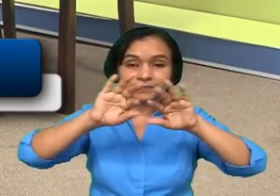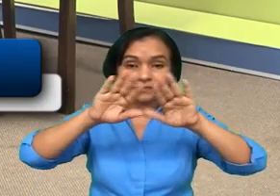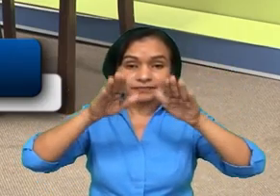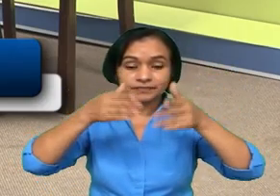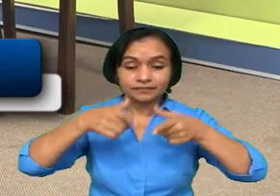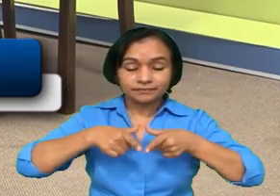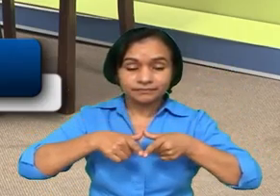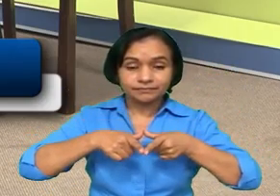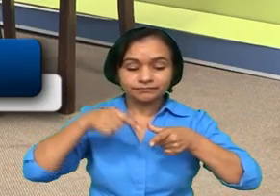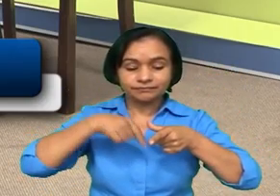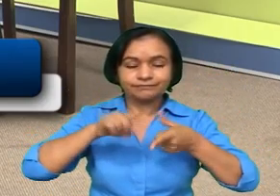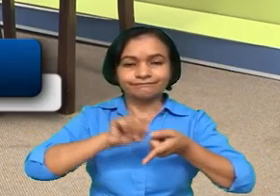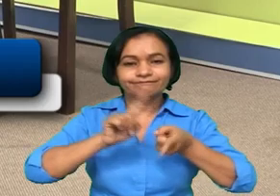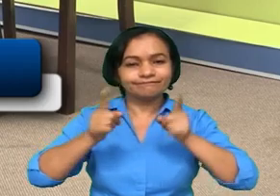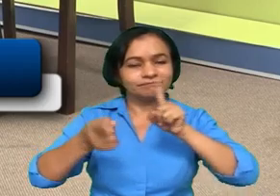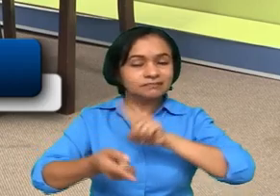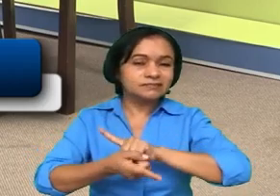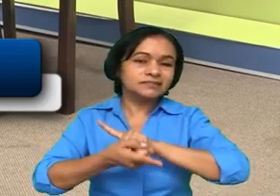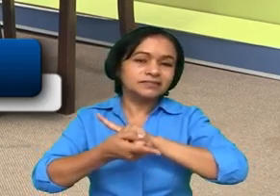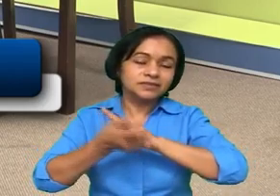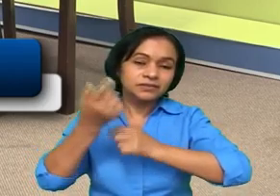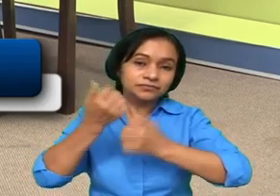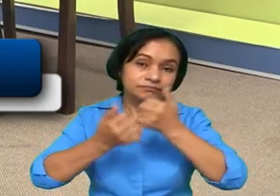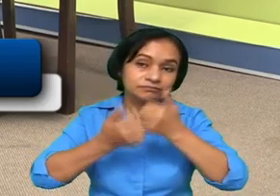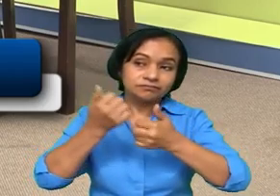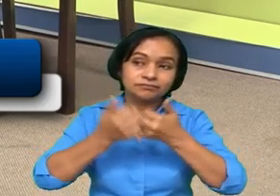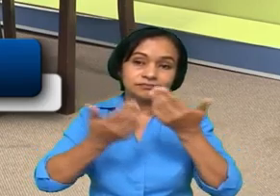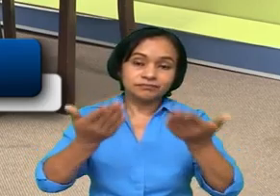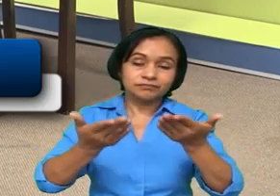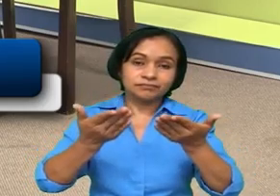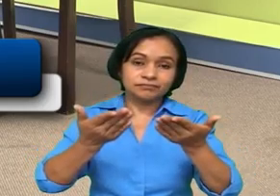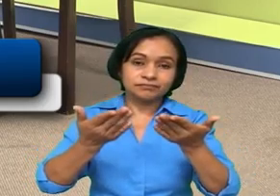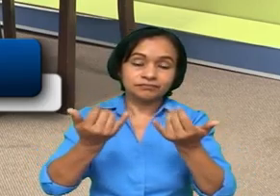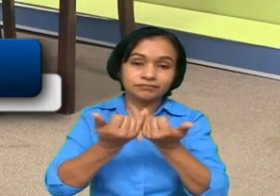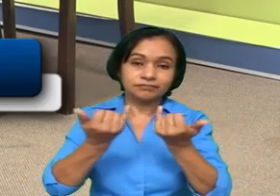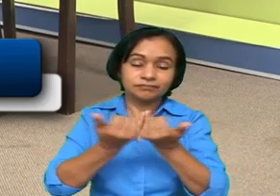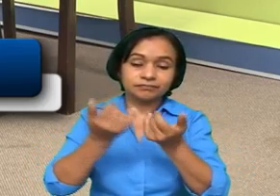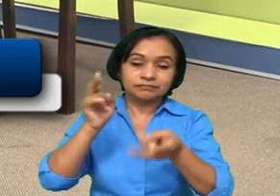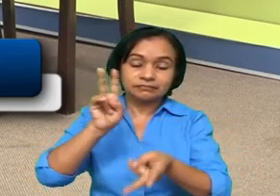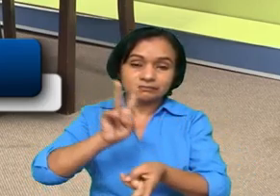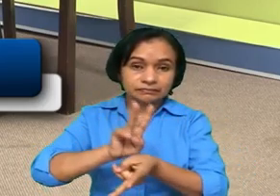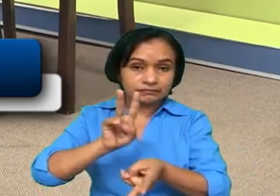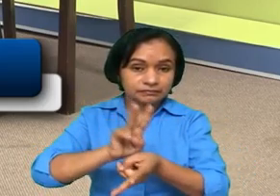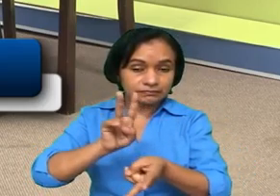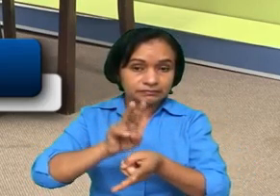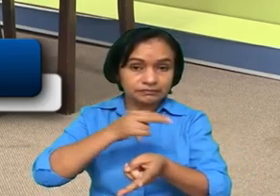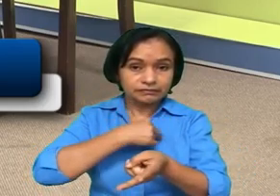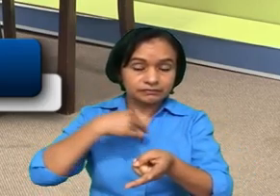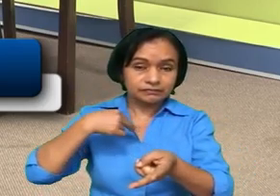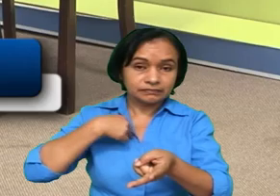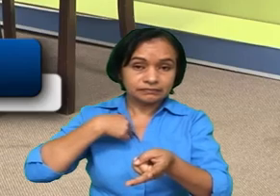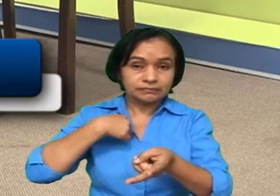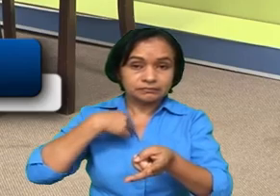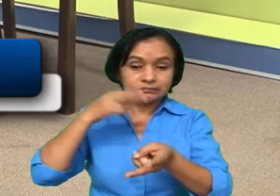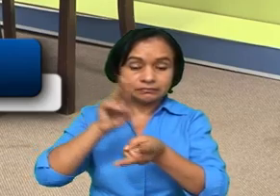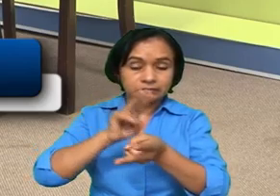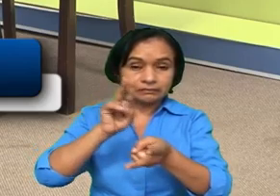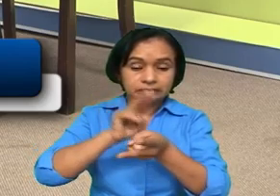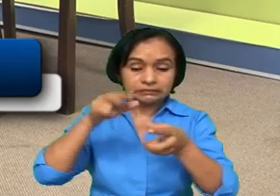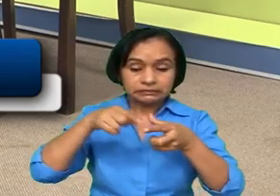vagina, va a cambiar. Entonces, no solamente el trauma de la relación sexual que produce microlesiones a